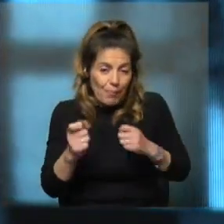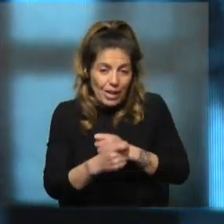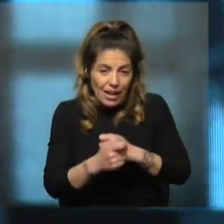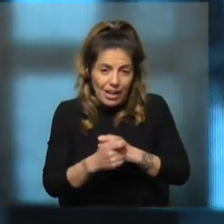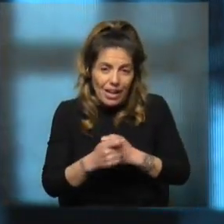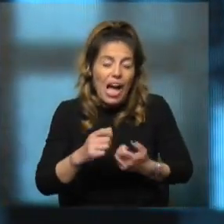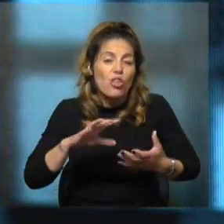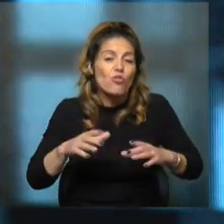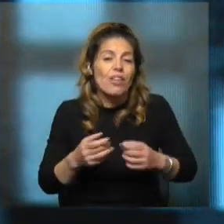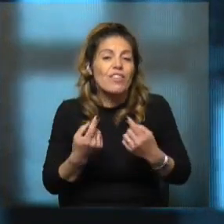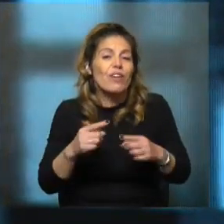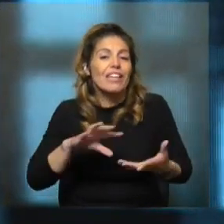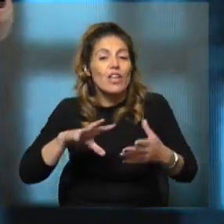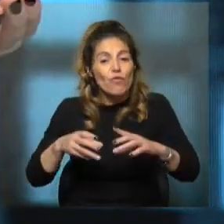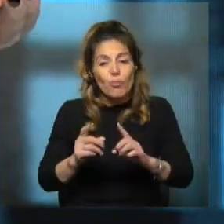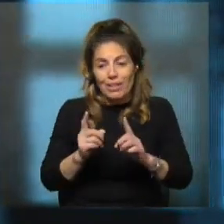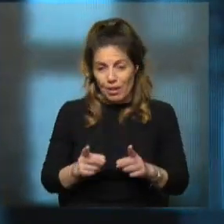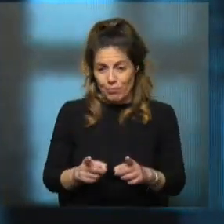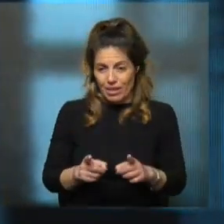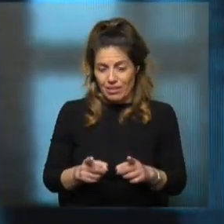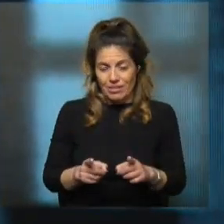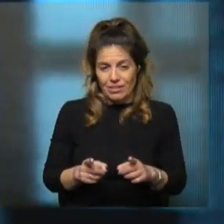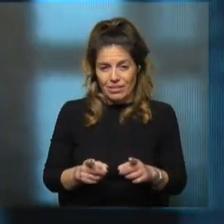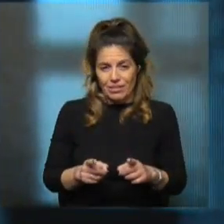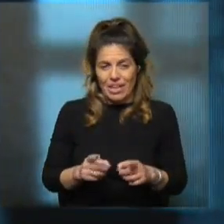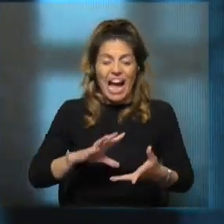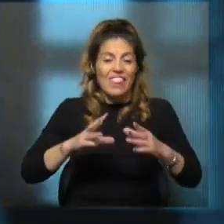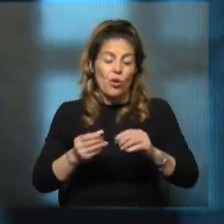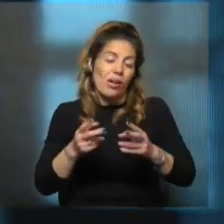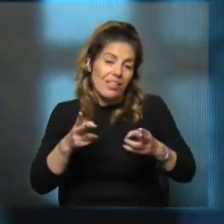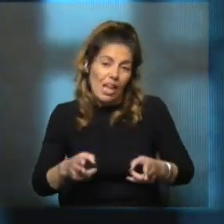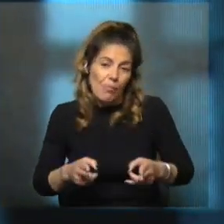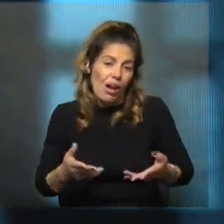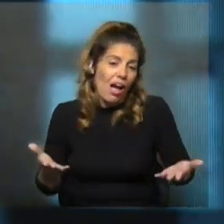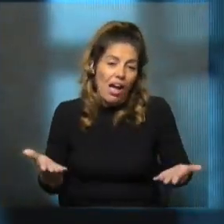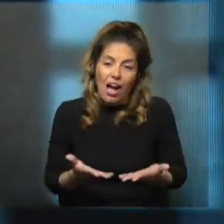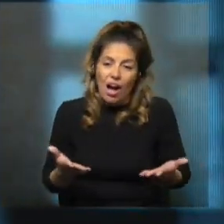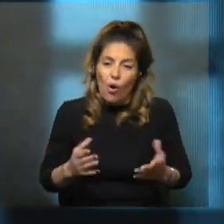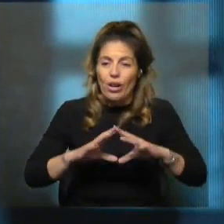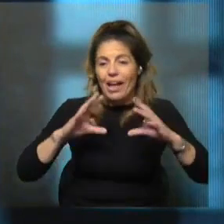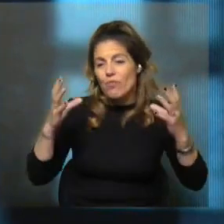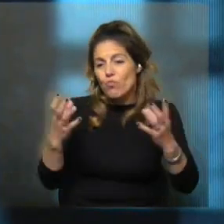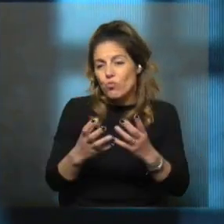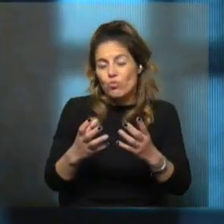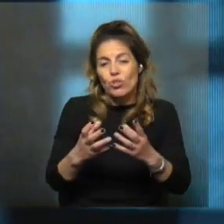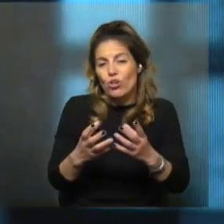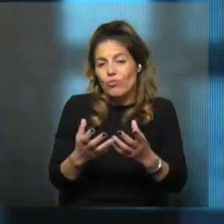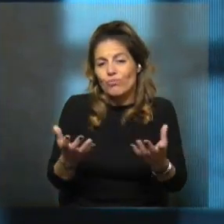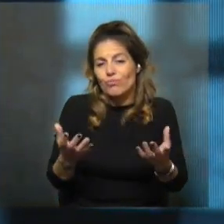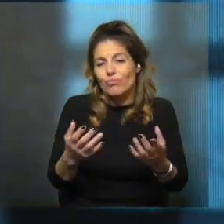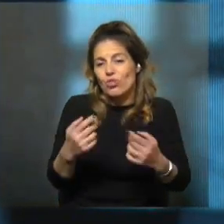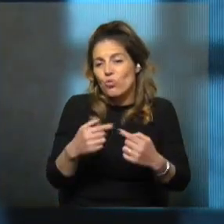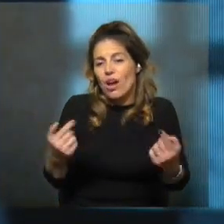manera y de distinta forma adecuadas a la época ahora la el mundo bueno es una